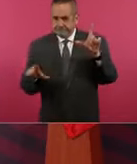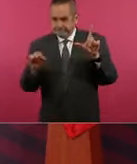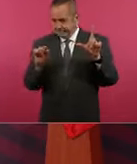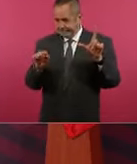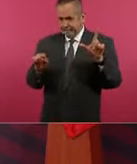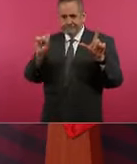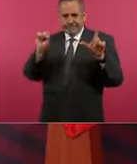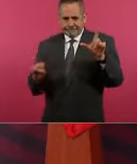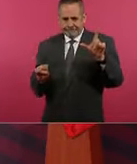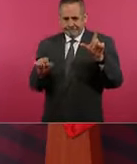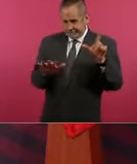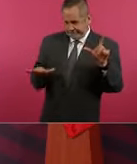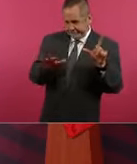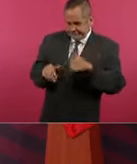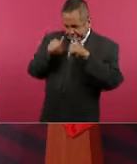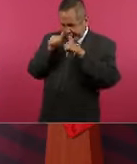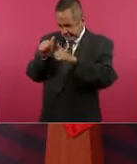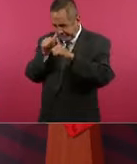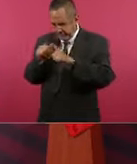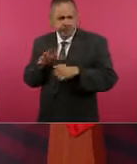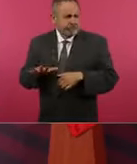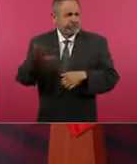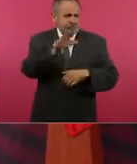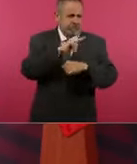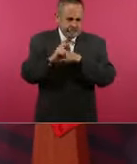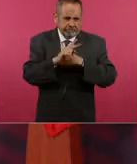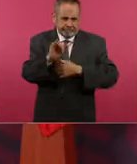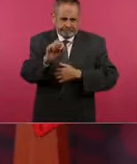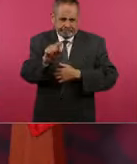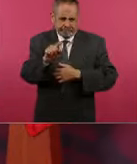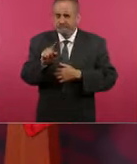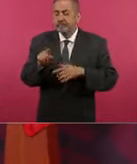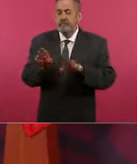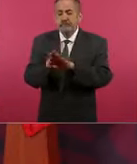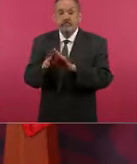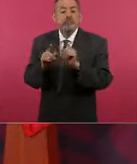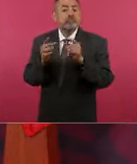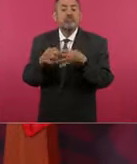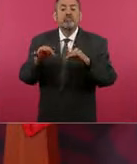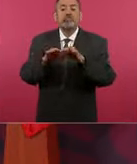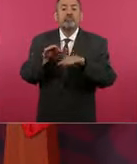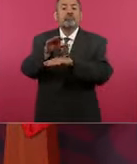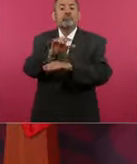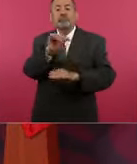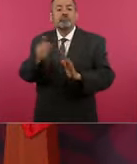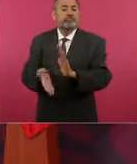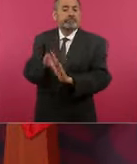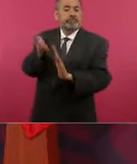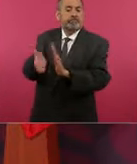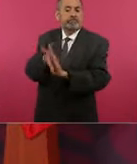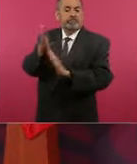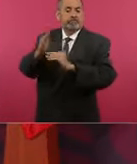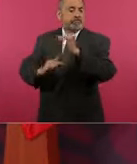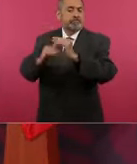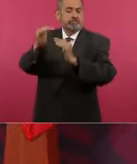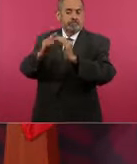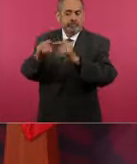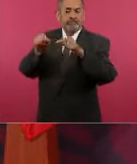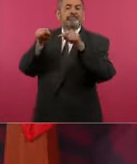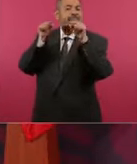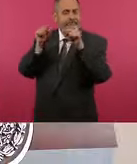y que siga impulsándose la industria de la construcción, que tiene